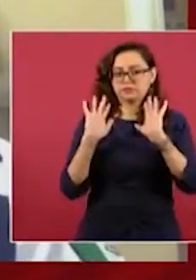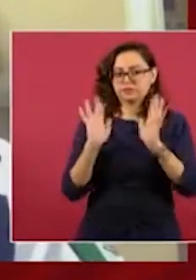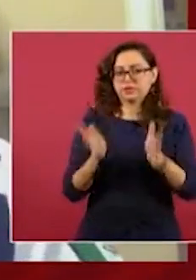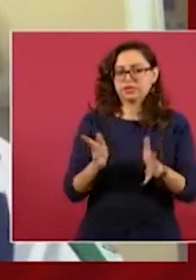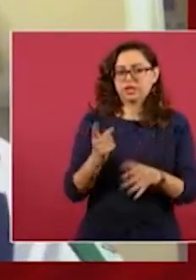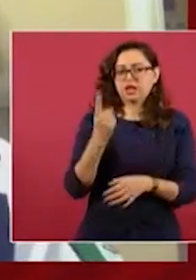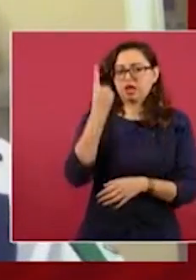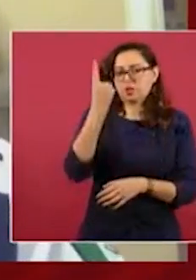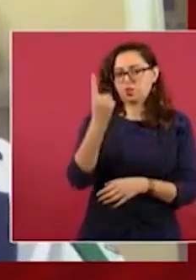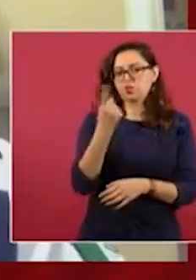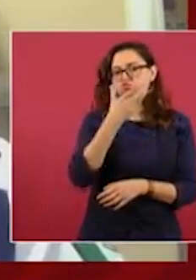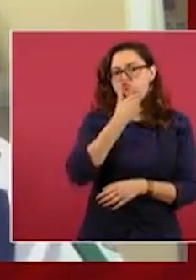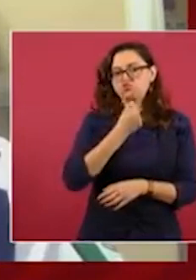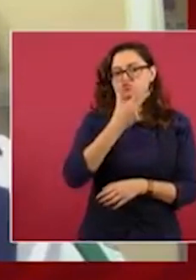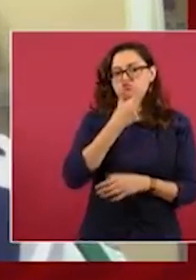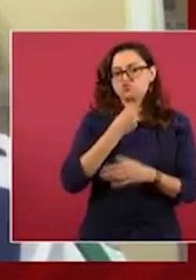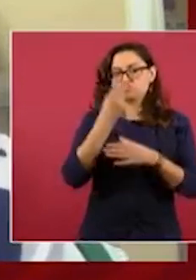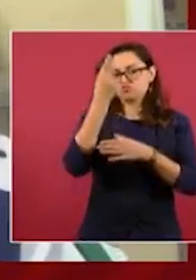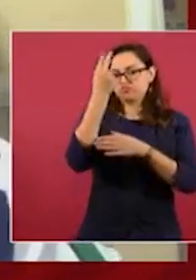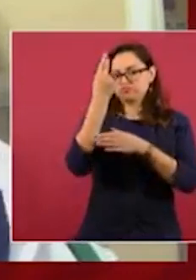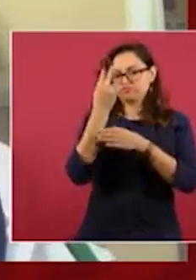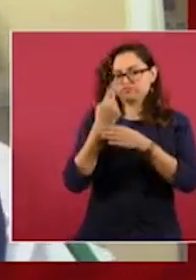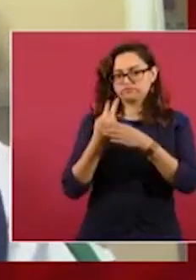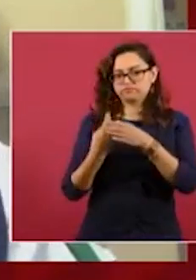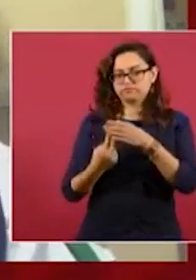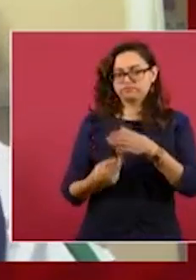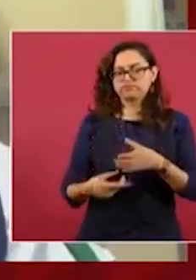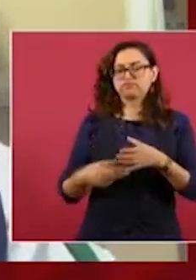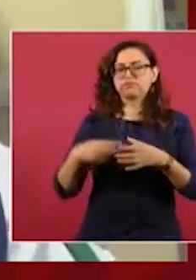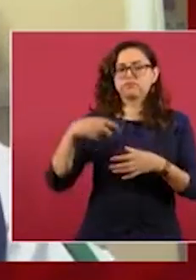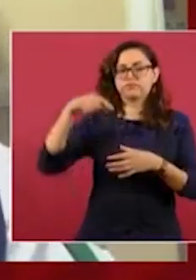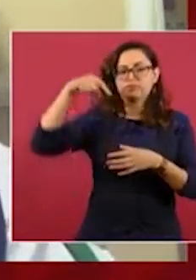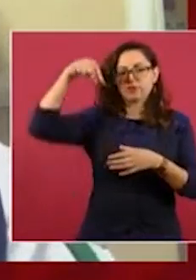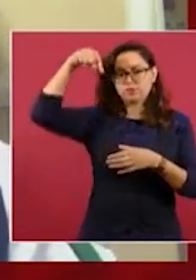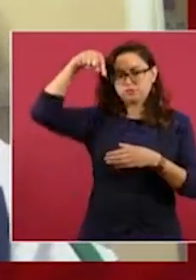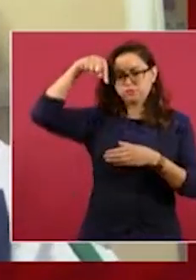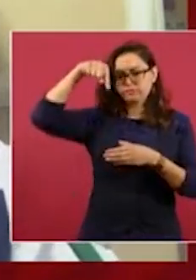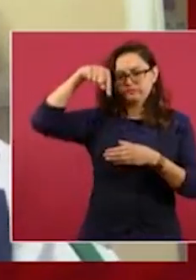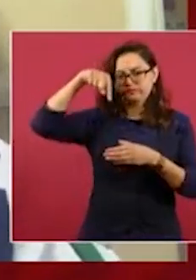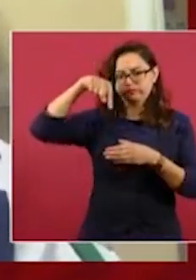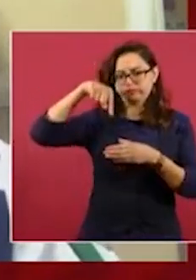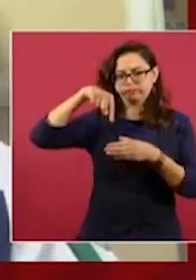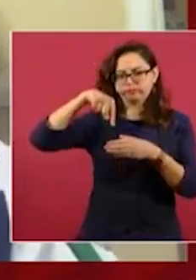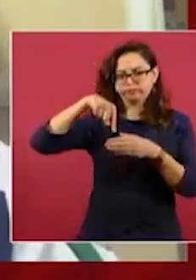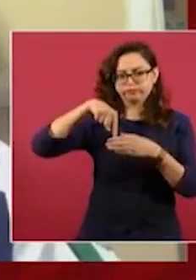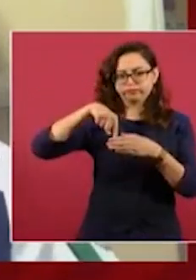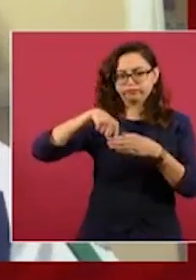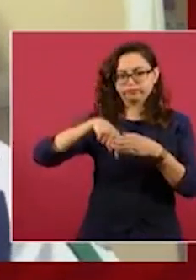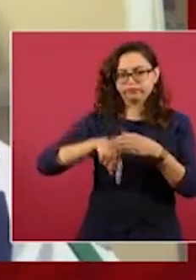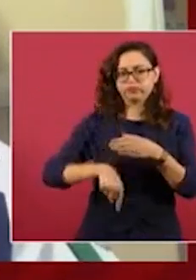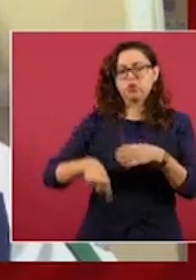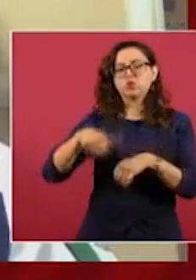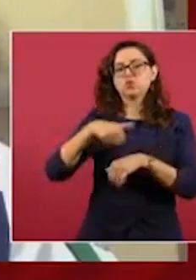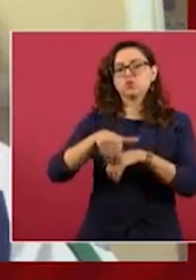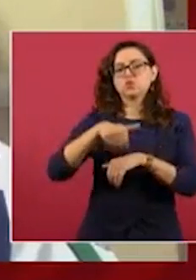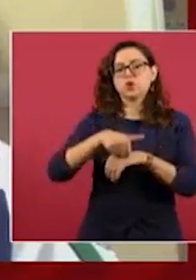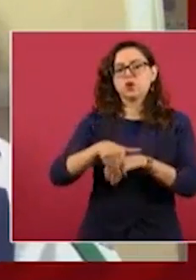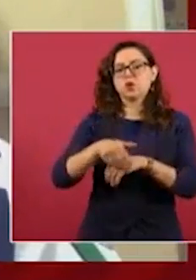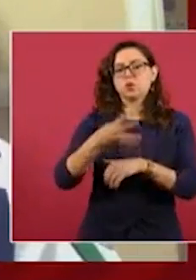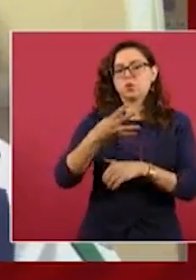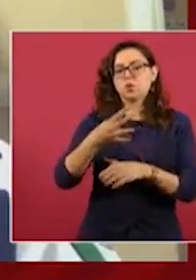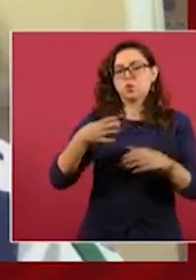equipo de buceo de la secretaría de la defensa nacional esto se realizó en el pozo número 4